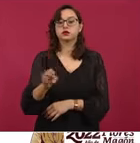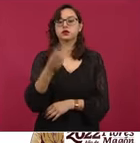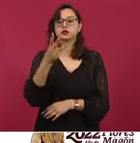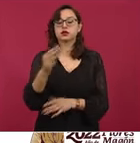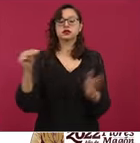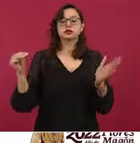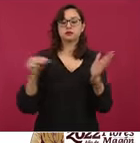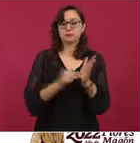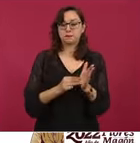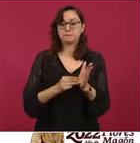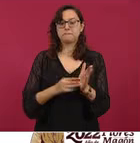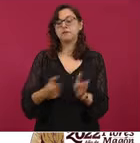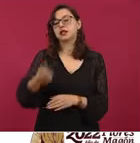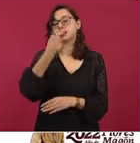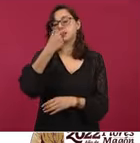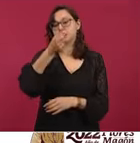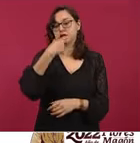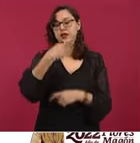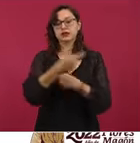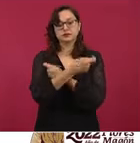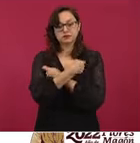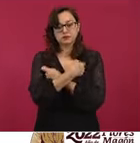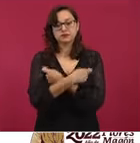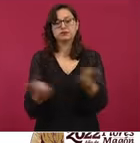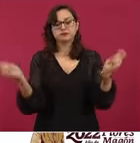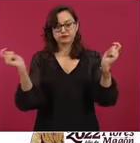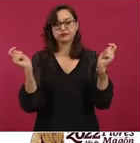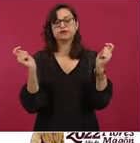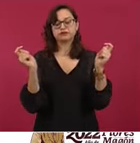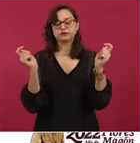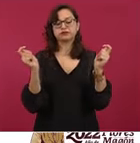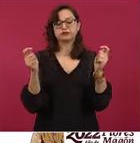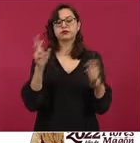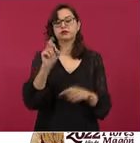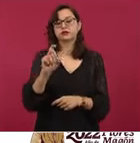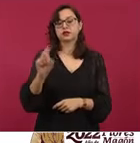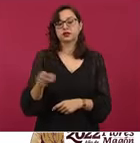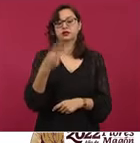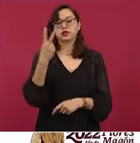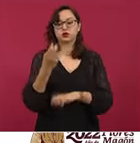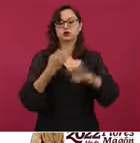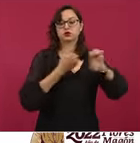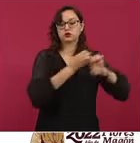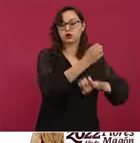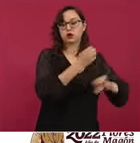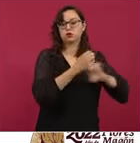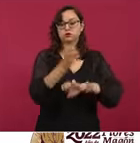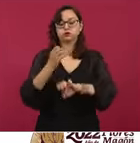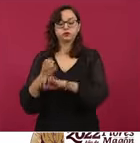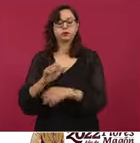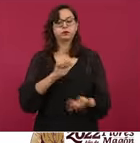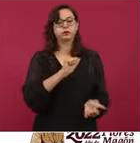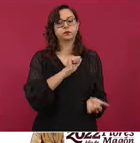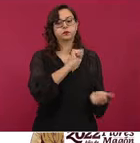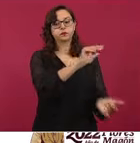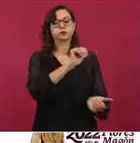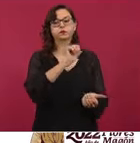114.553.000 piezas de medicamentos y de material de curación en las 32 entidades federativas derivadas de la